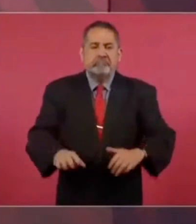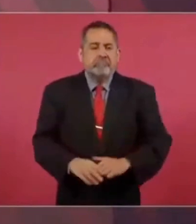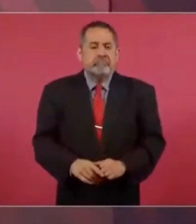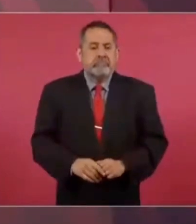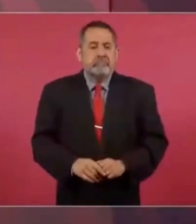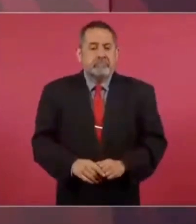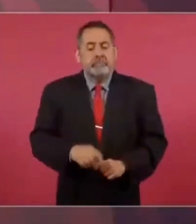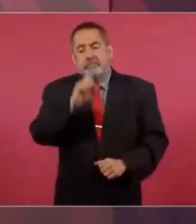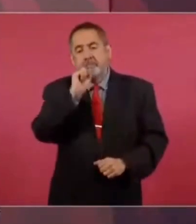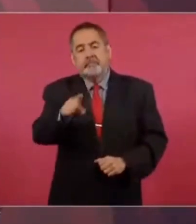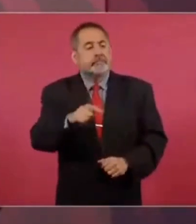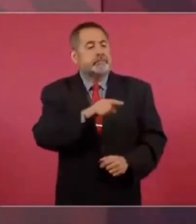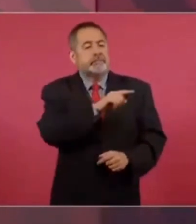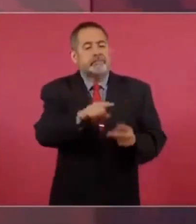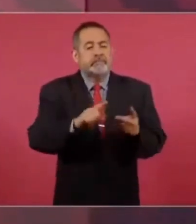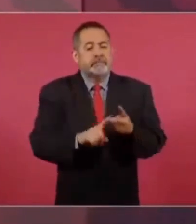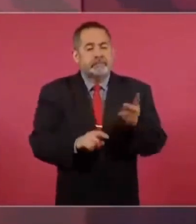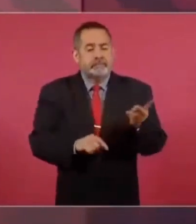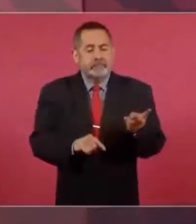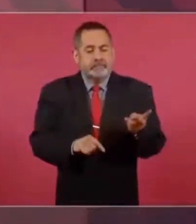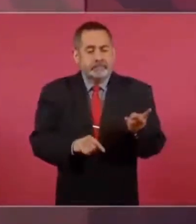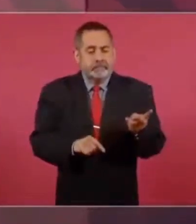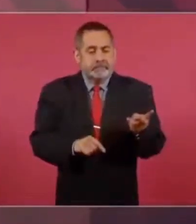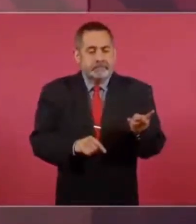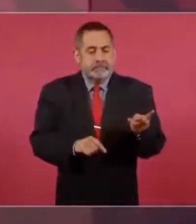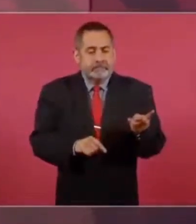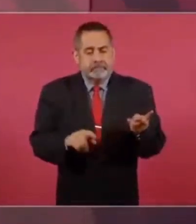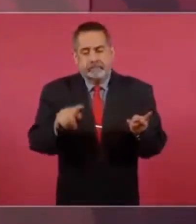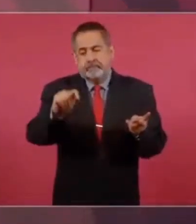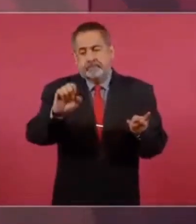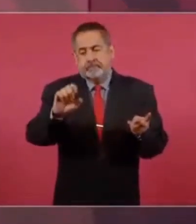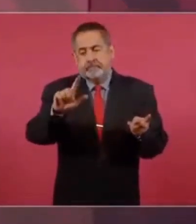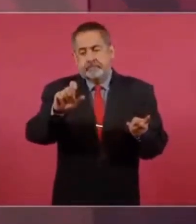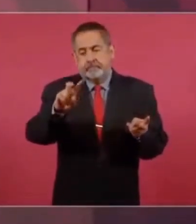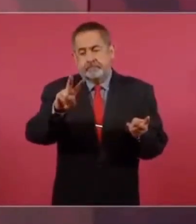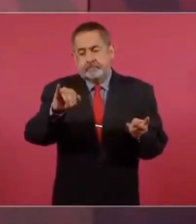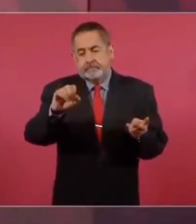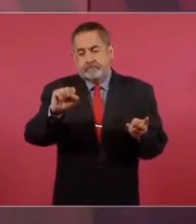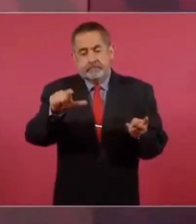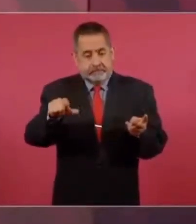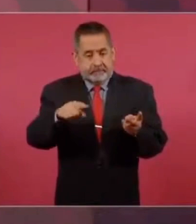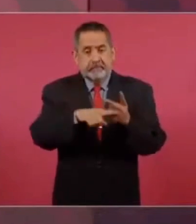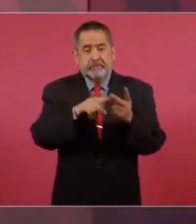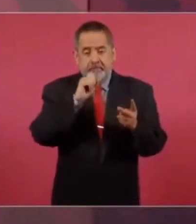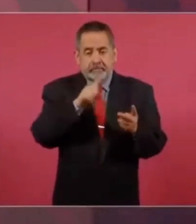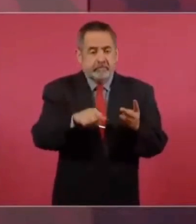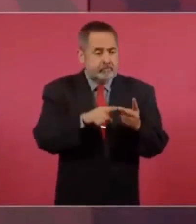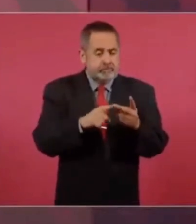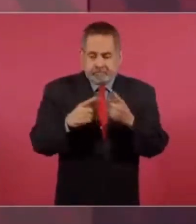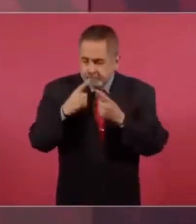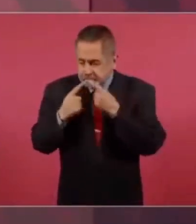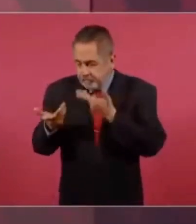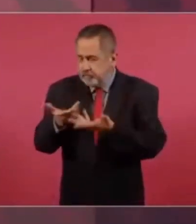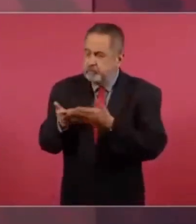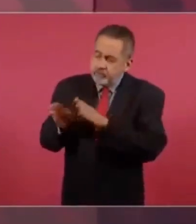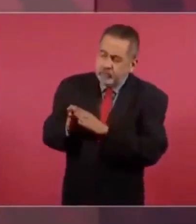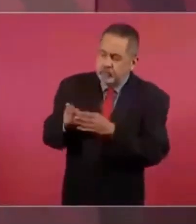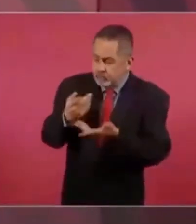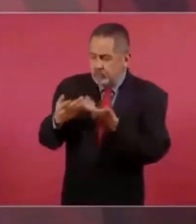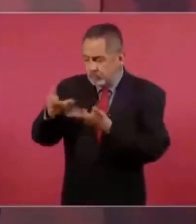Les puedo decir que Televisa hizo una negociación